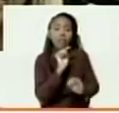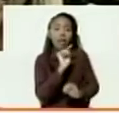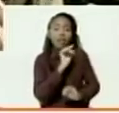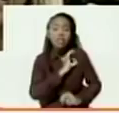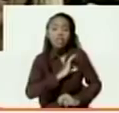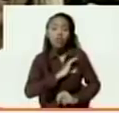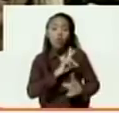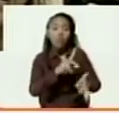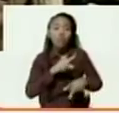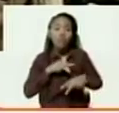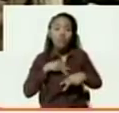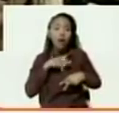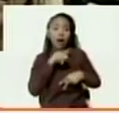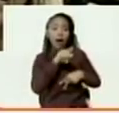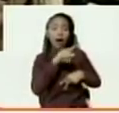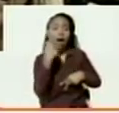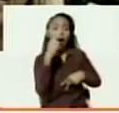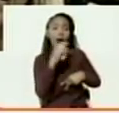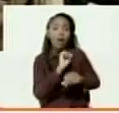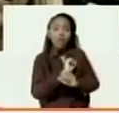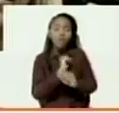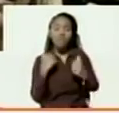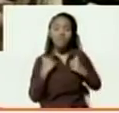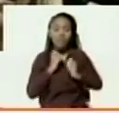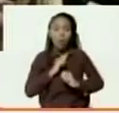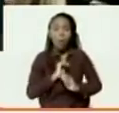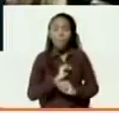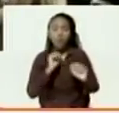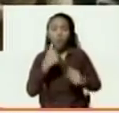señor asumió que él llevaba chalecos antibalas?